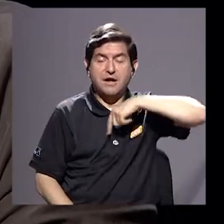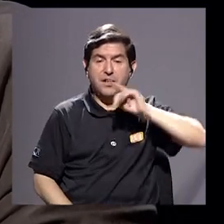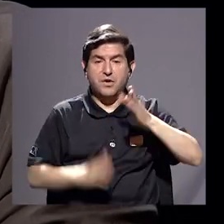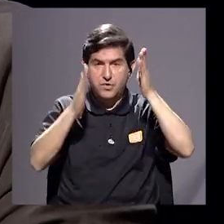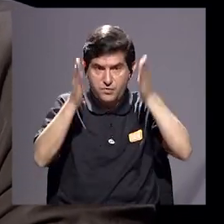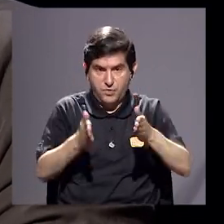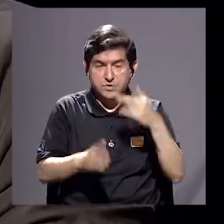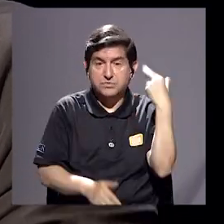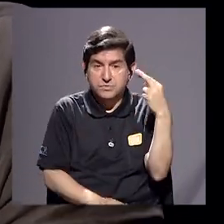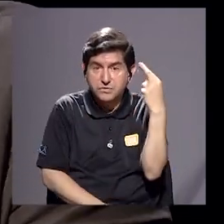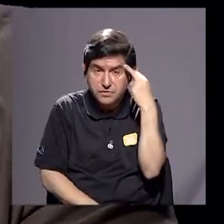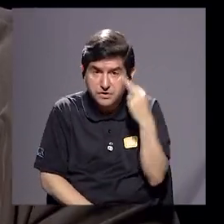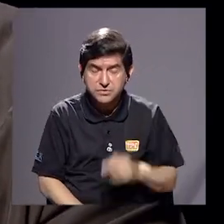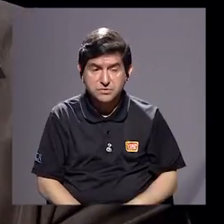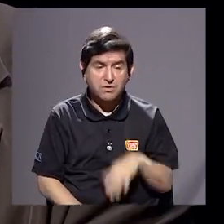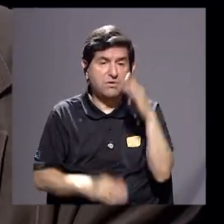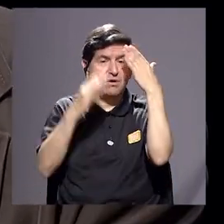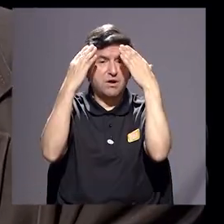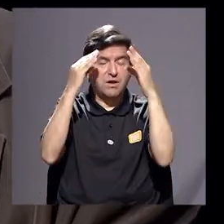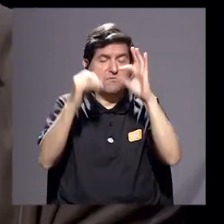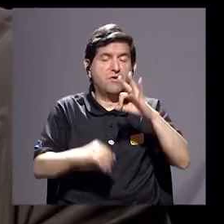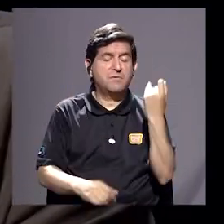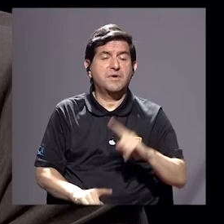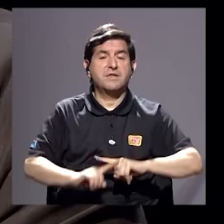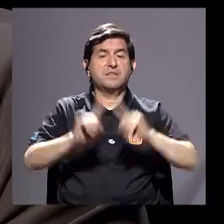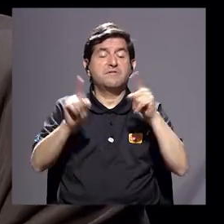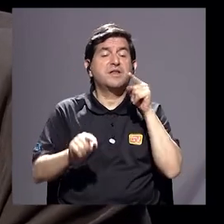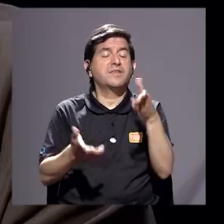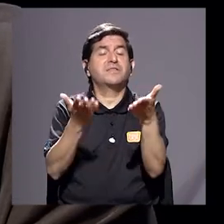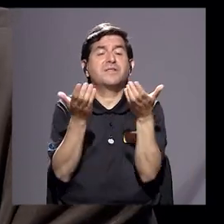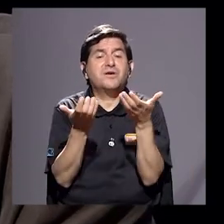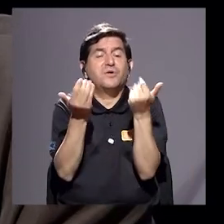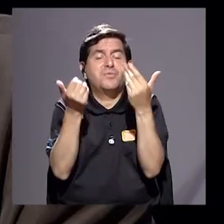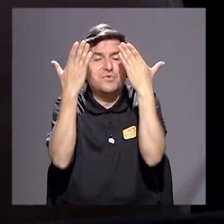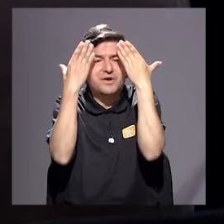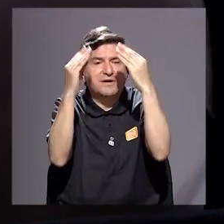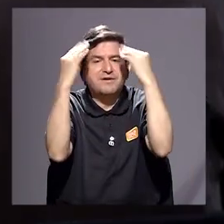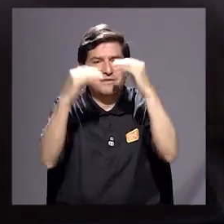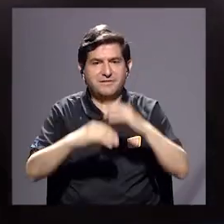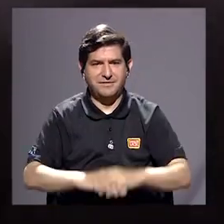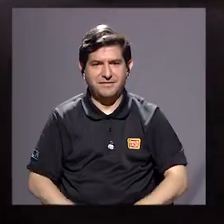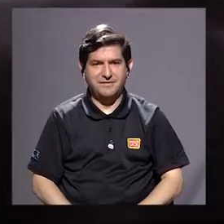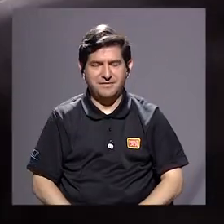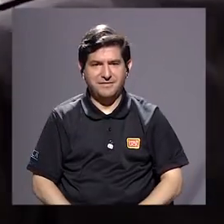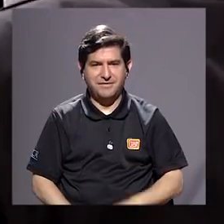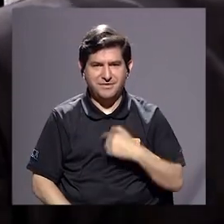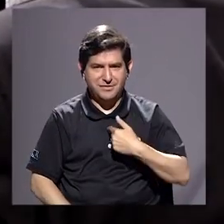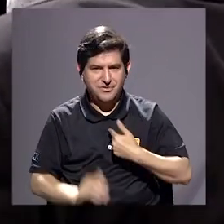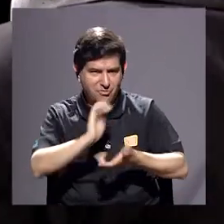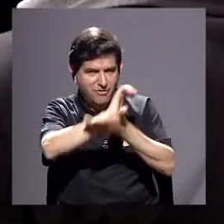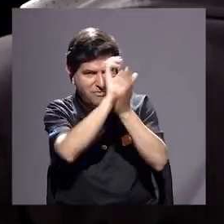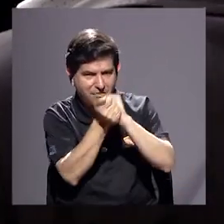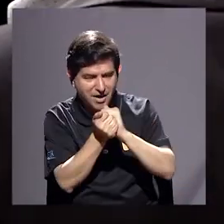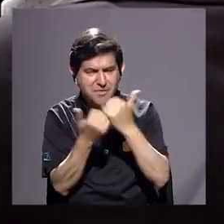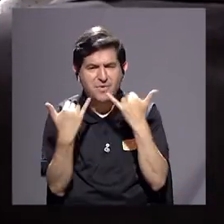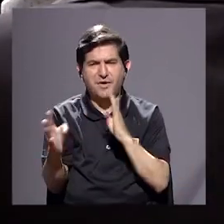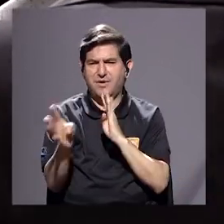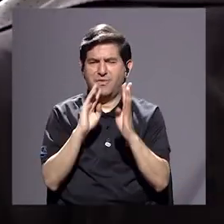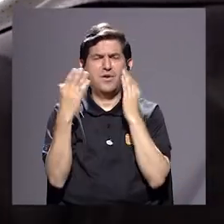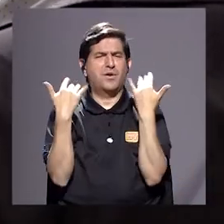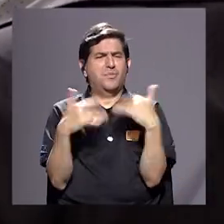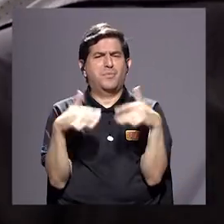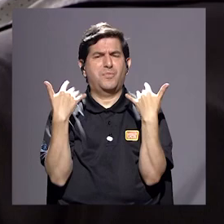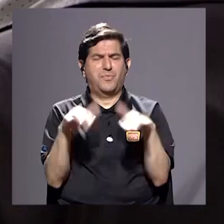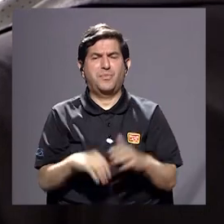porque el medio informa de una manera diferente como ellos quisieran que informaron doy un salto porque es algo que se toca mucho ahora casualmente